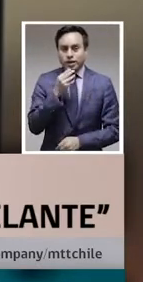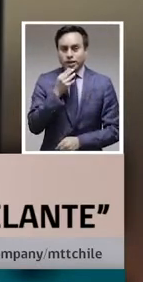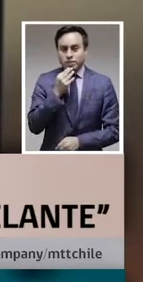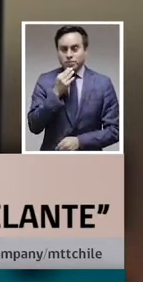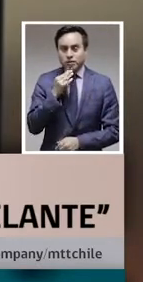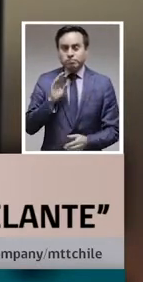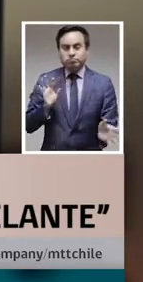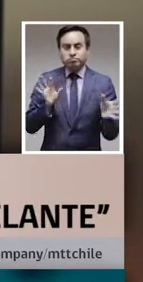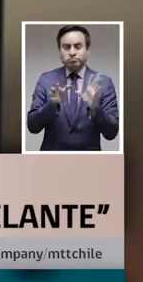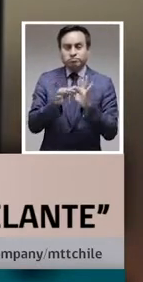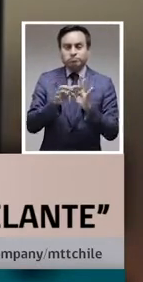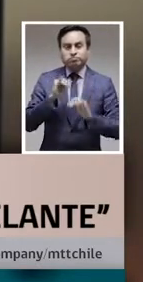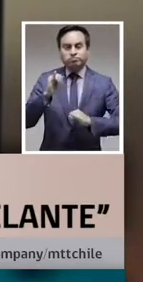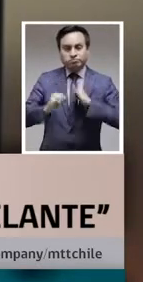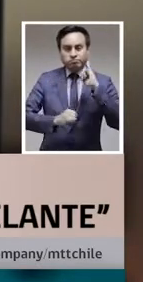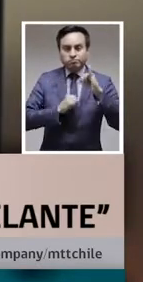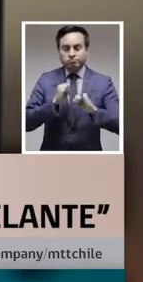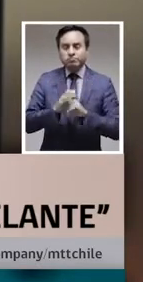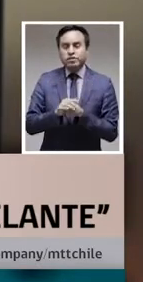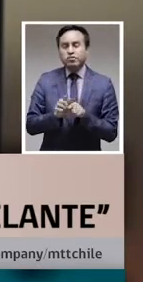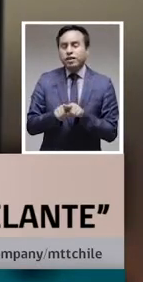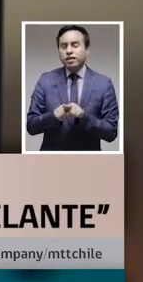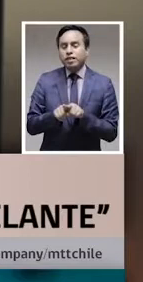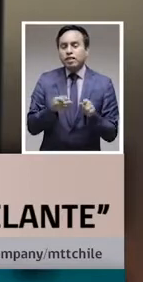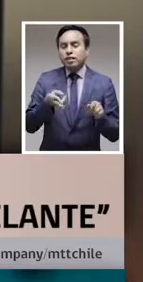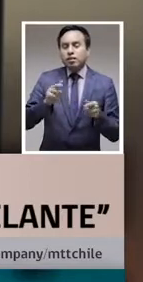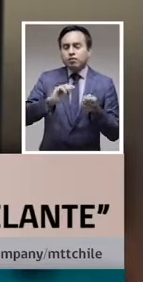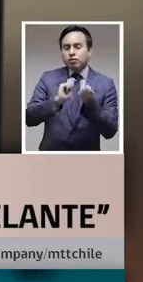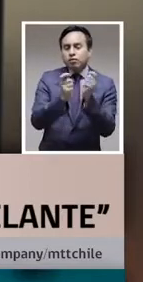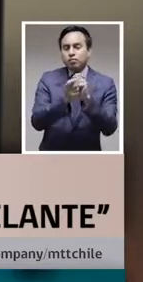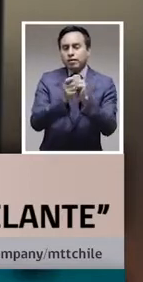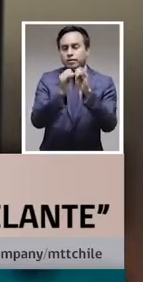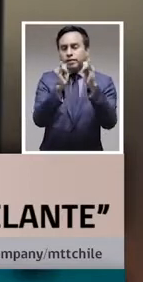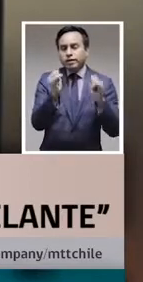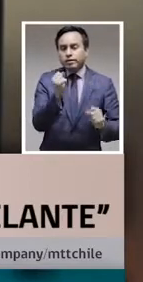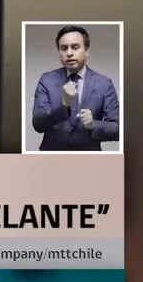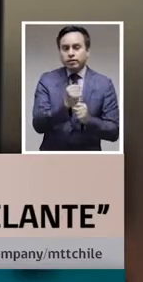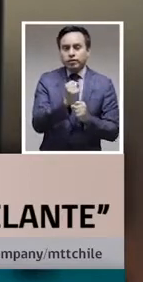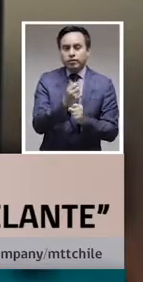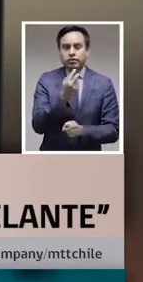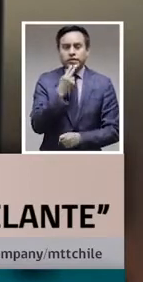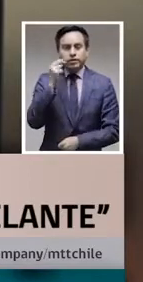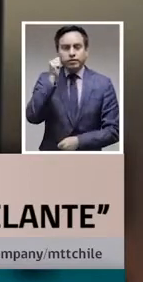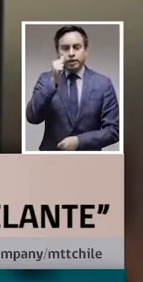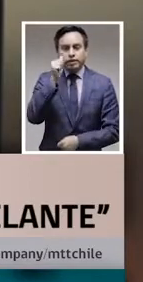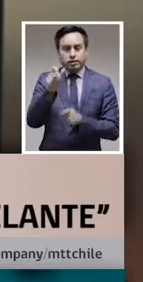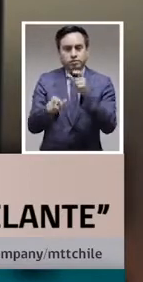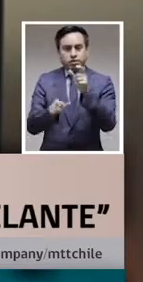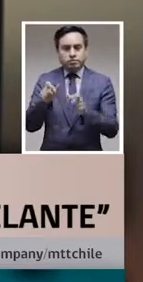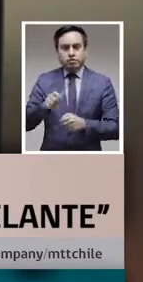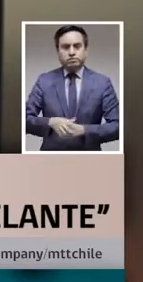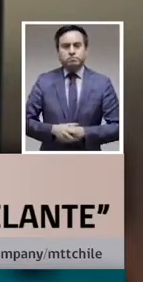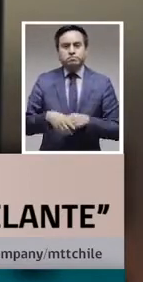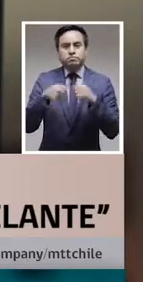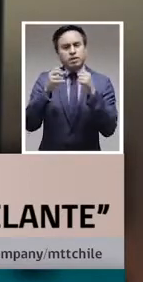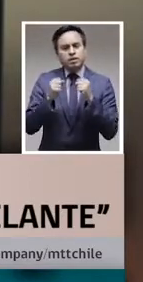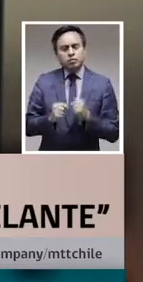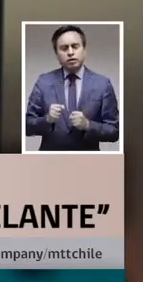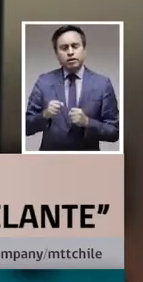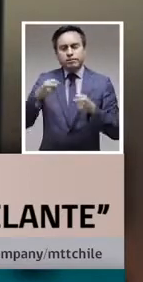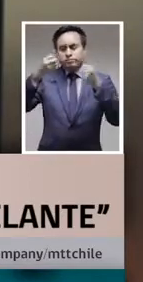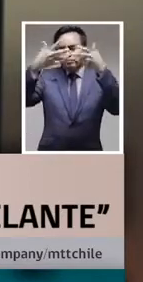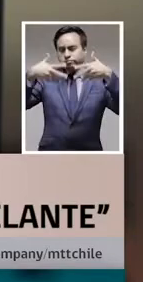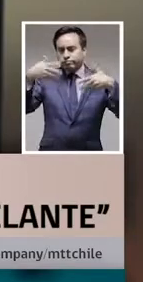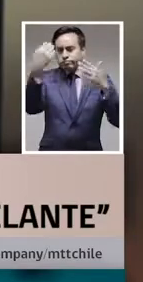la conectividad digital. Reformular las formas de trabajo, la vida diaria de las personas. Puede tener un